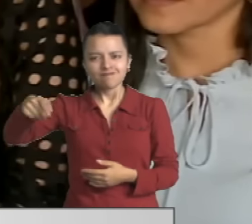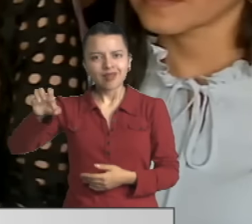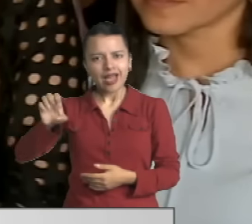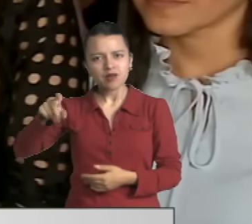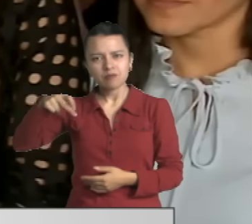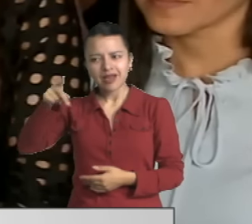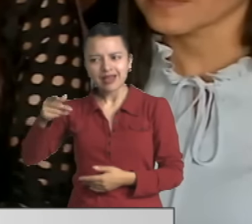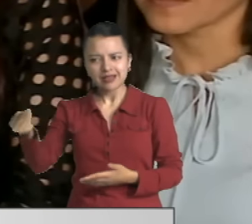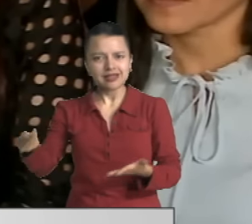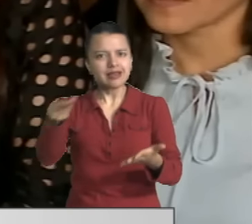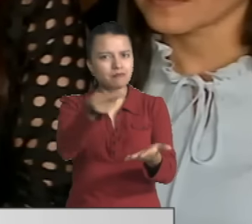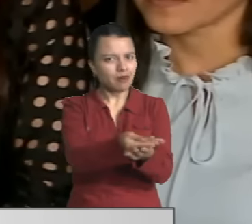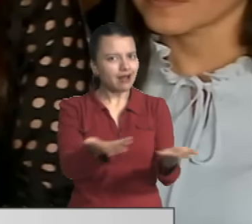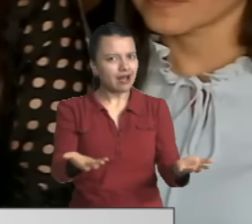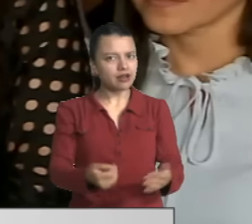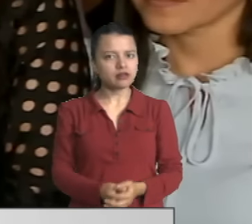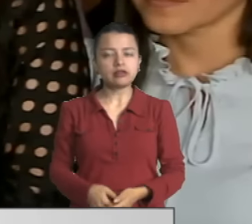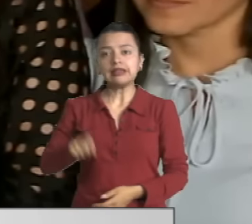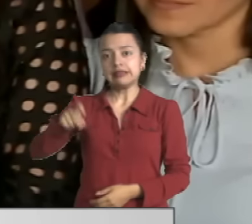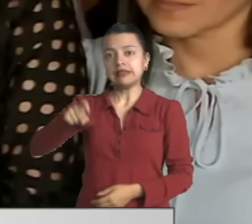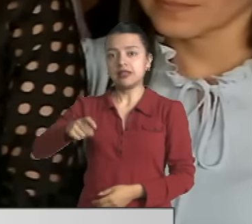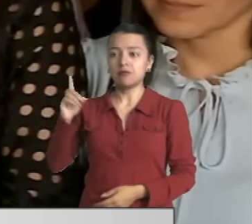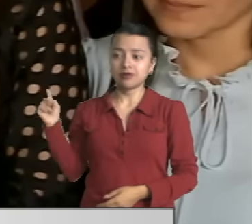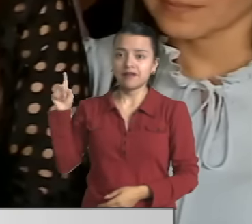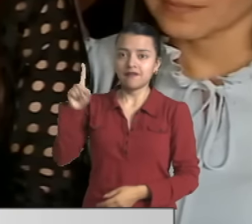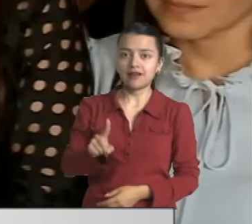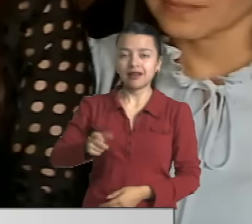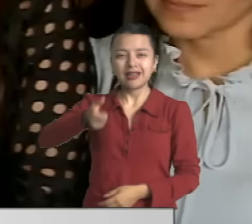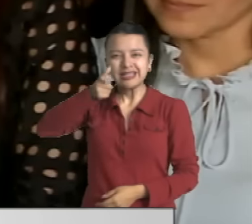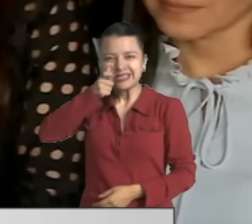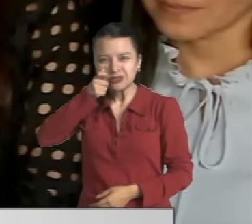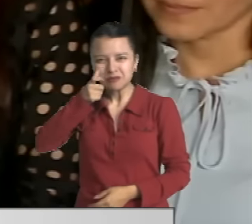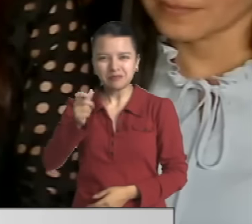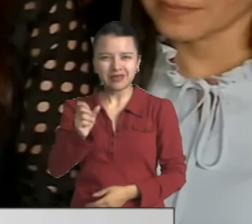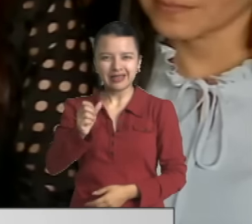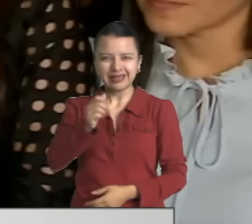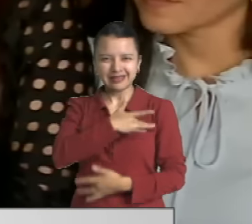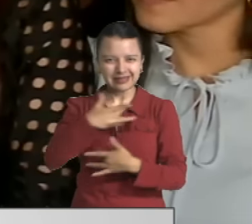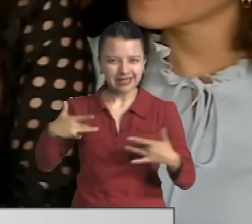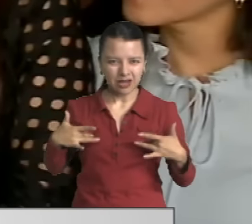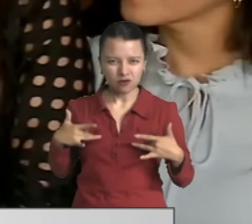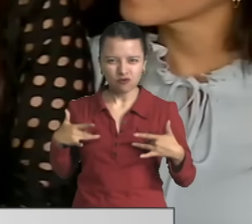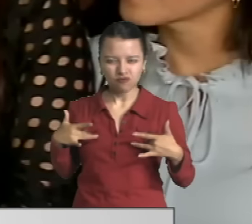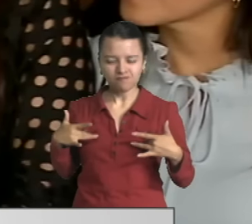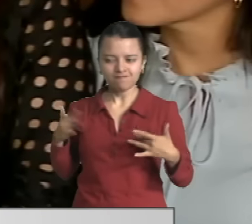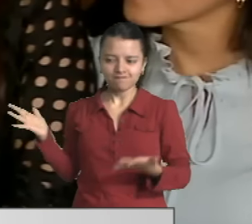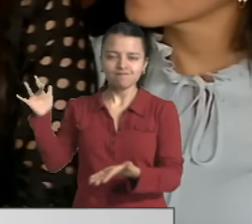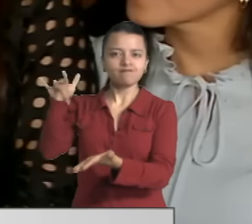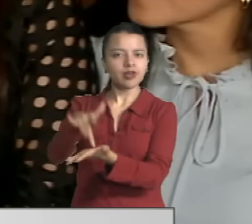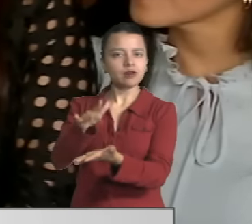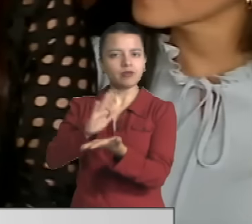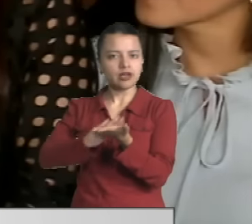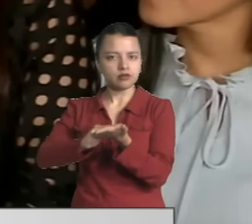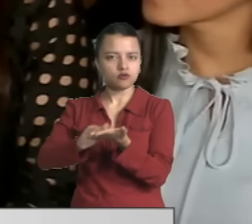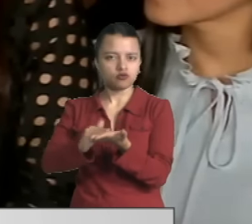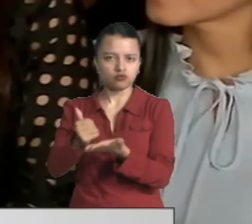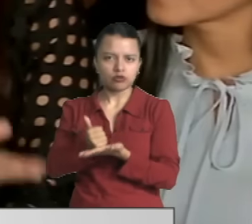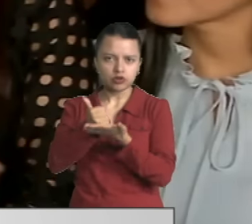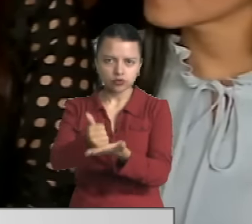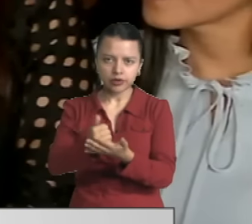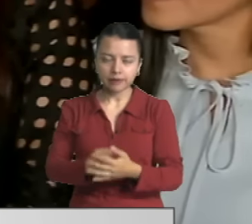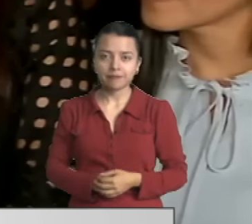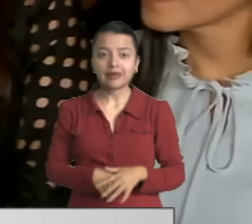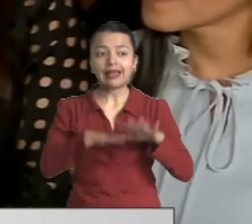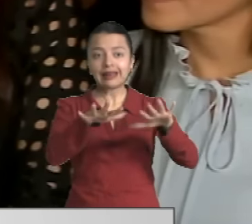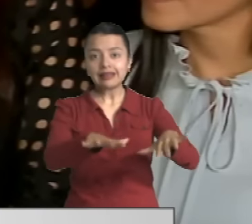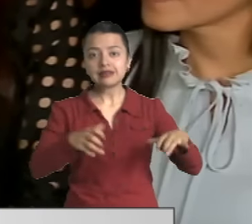el superintendente venga también a poder ayudarnos en esa conciliación. La Asamblea del Valle del Cauca nos va a apoyar